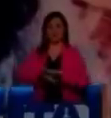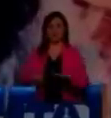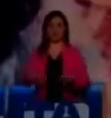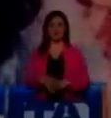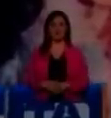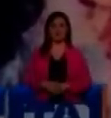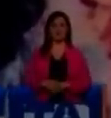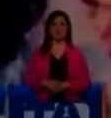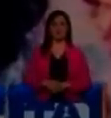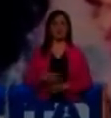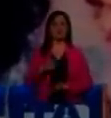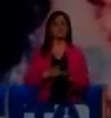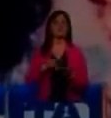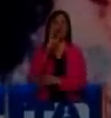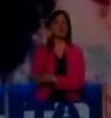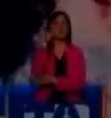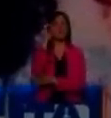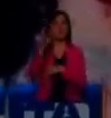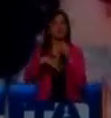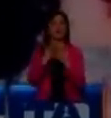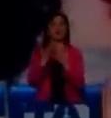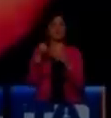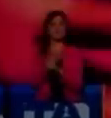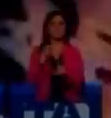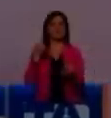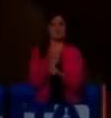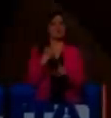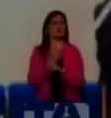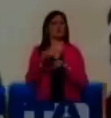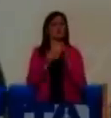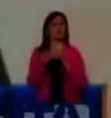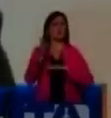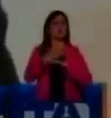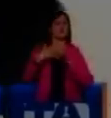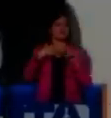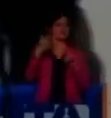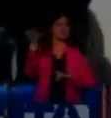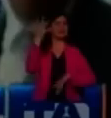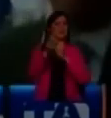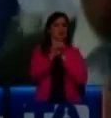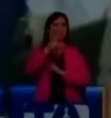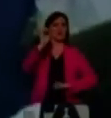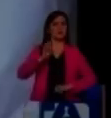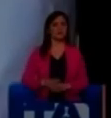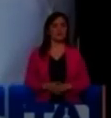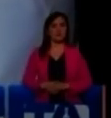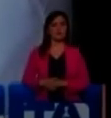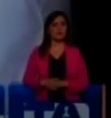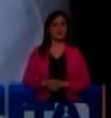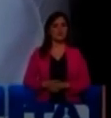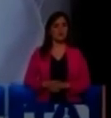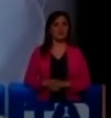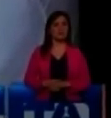dando. ¿Qué es lo que está pasando ahora en Colombia con todo el activismo que tú has realizado tras el ataque que tú recibiste cuando tenías solo 20 años? ¿Cómo